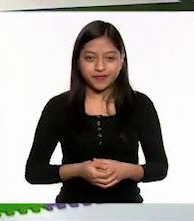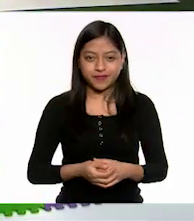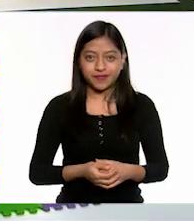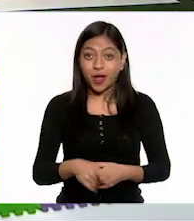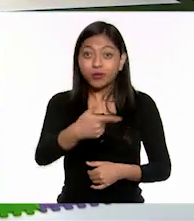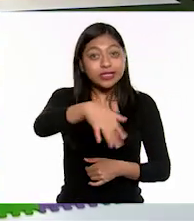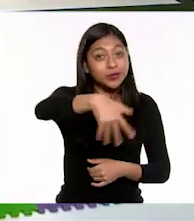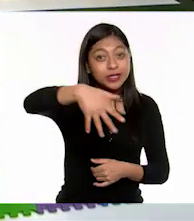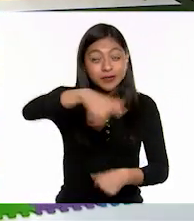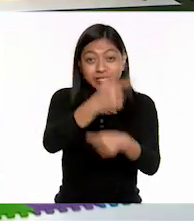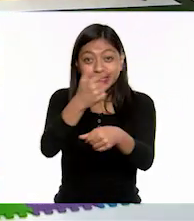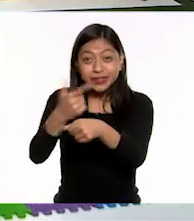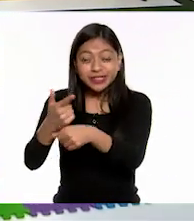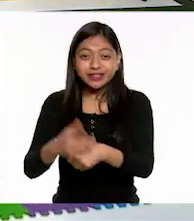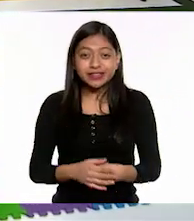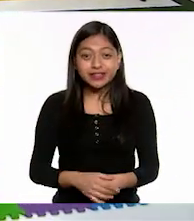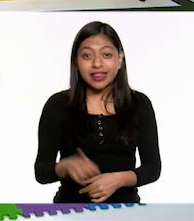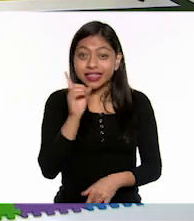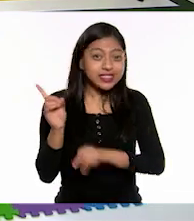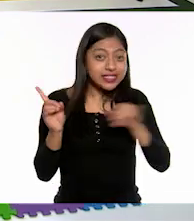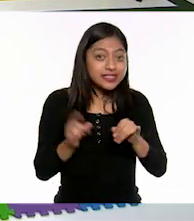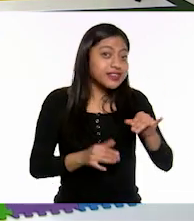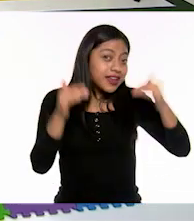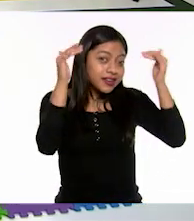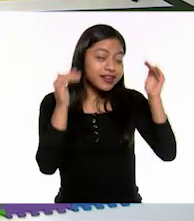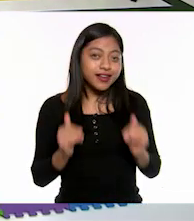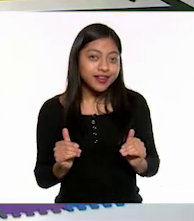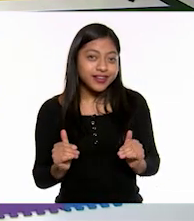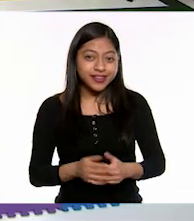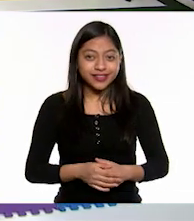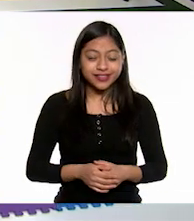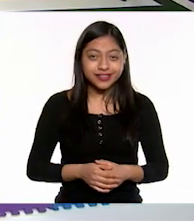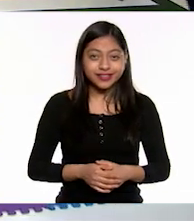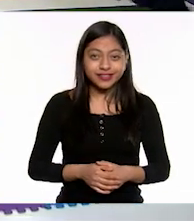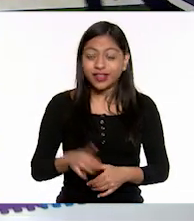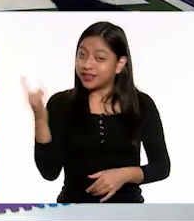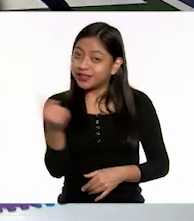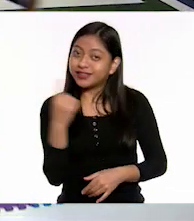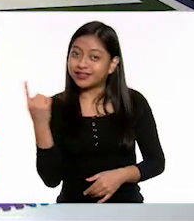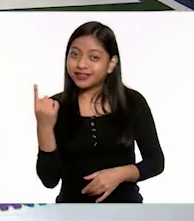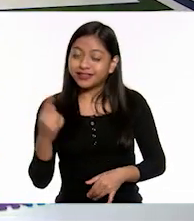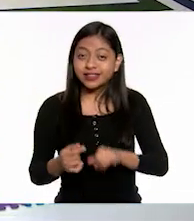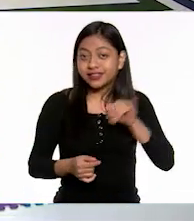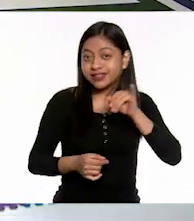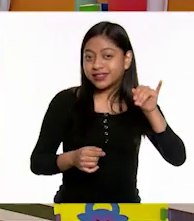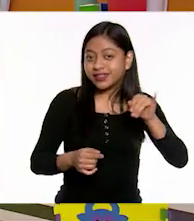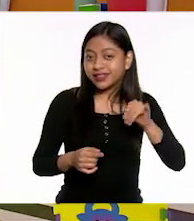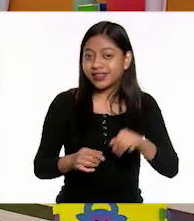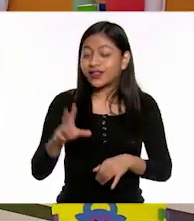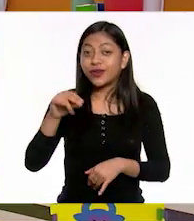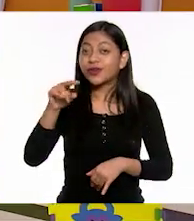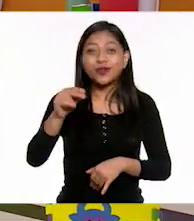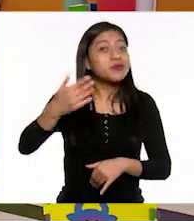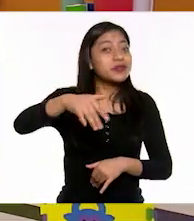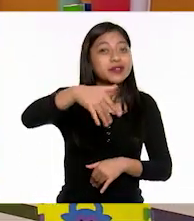hay dos derechas de izquierdas arriba abajo del otro lado del otro lado